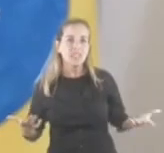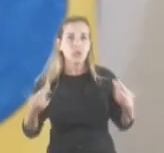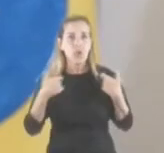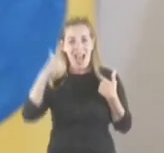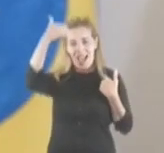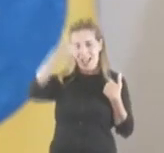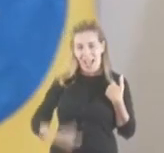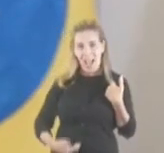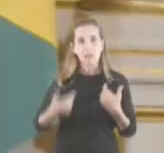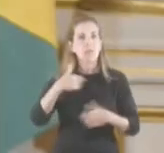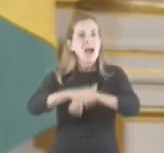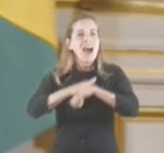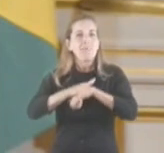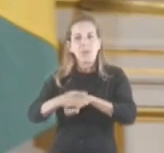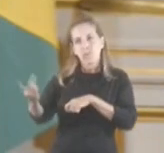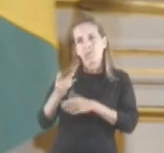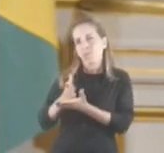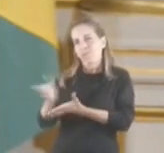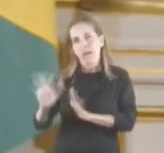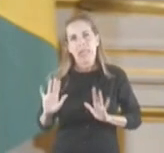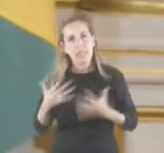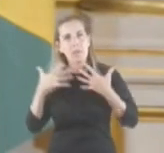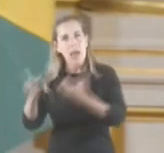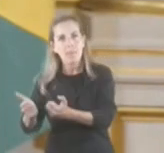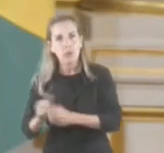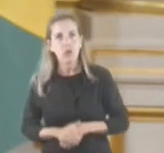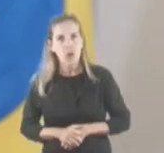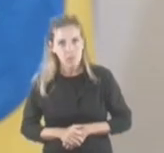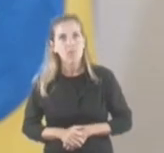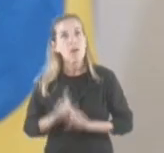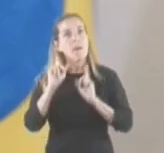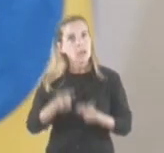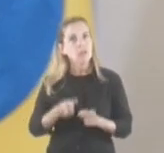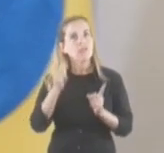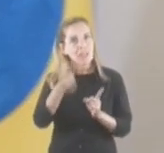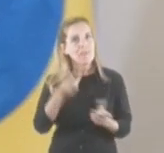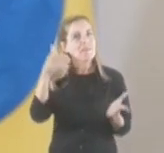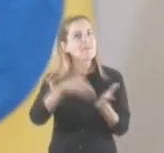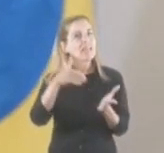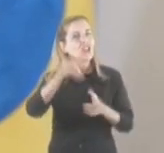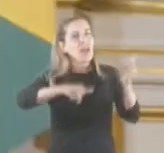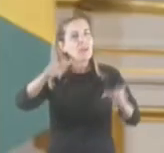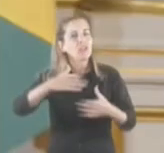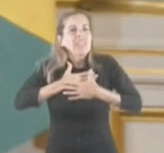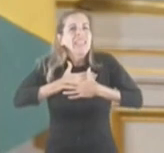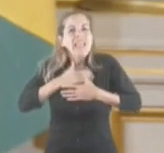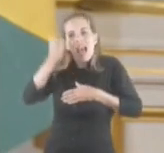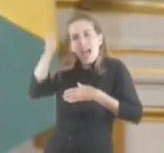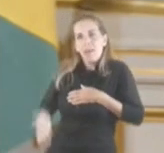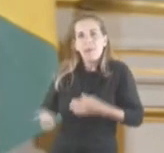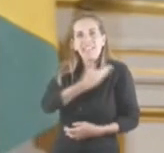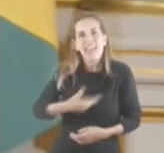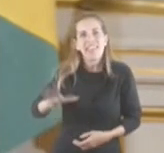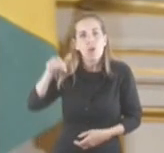tenés un amigo incondicional. Você tem um amigo incondicional em mim. Pero tenés millones de amigos y amigas en Argentina. Y você tem milhões de